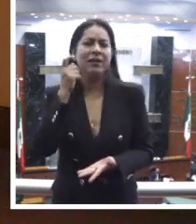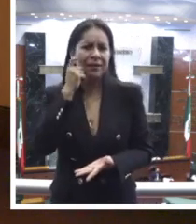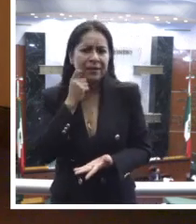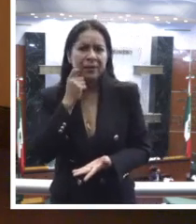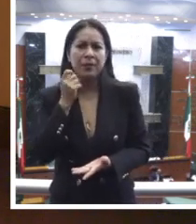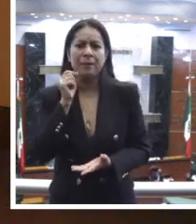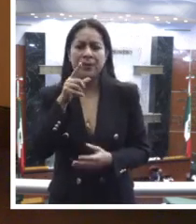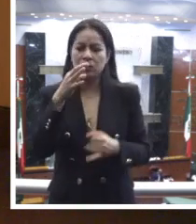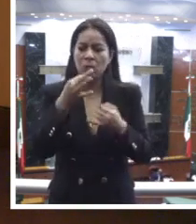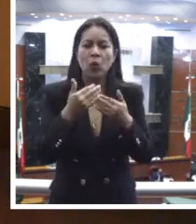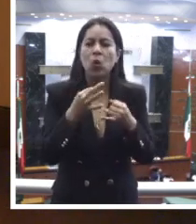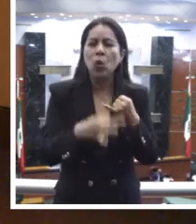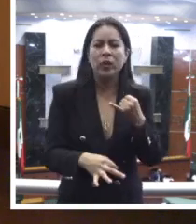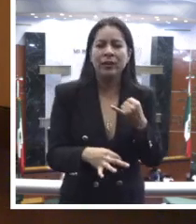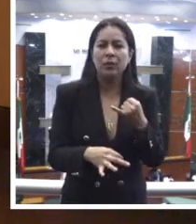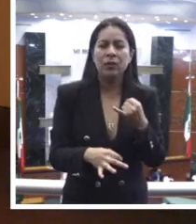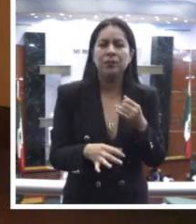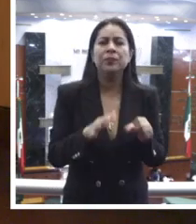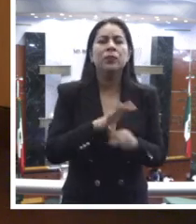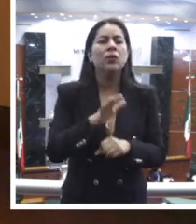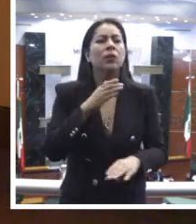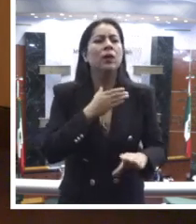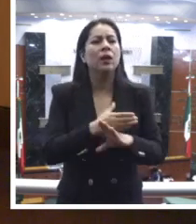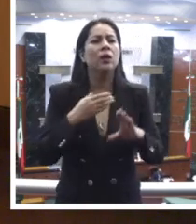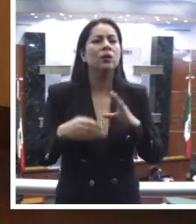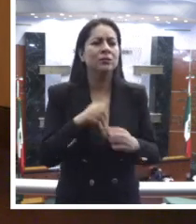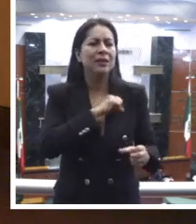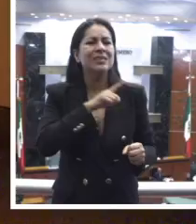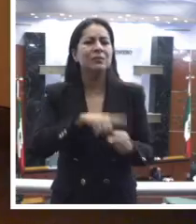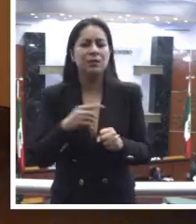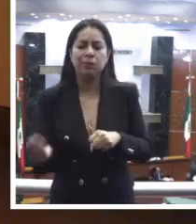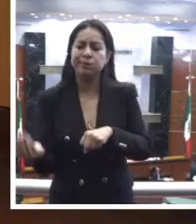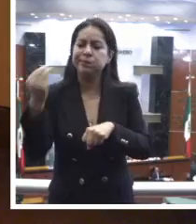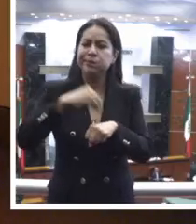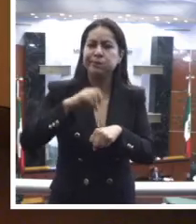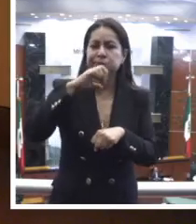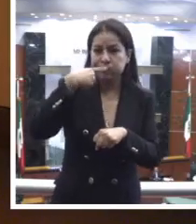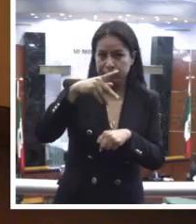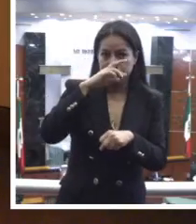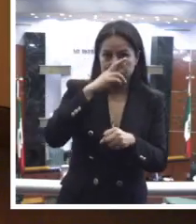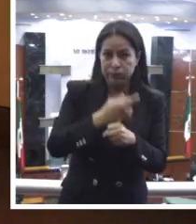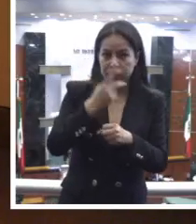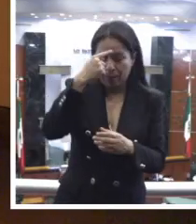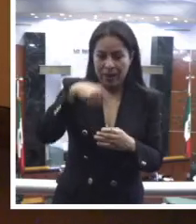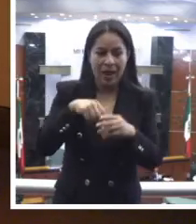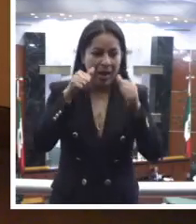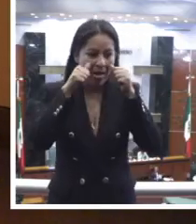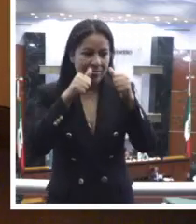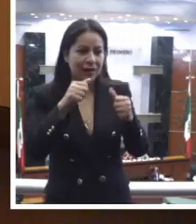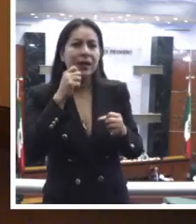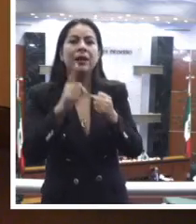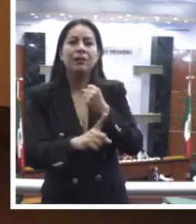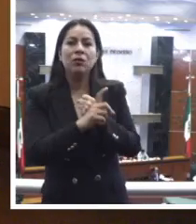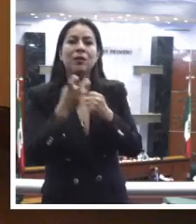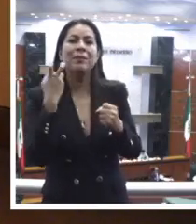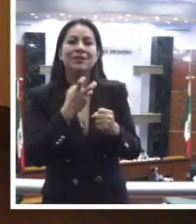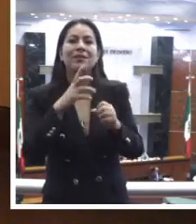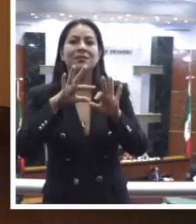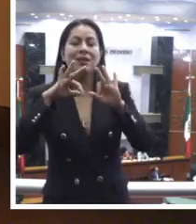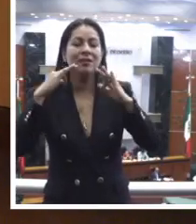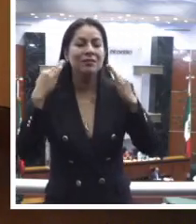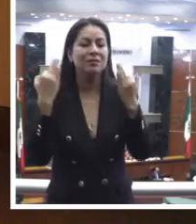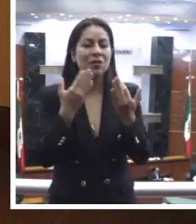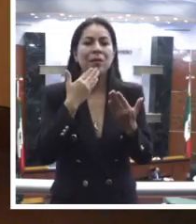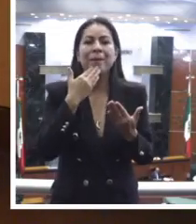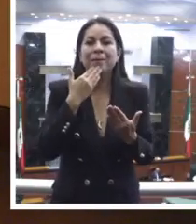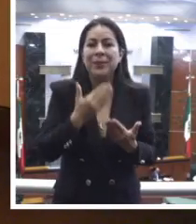finalmente, ¿qué acciones específicas ha implementado su secretaría para atender estas problemáticas de manera